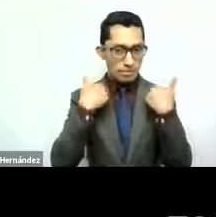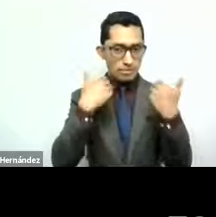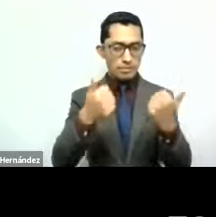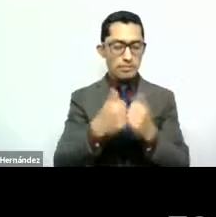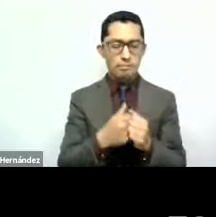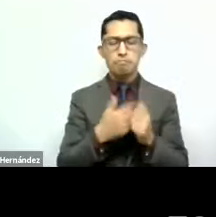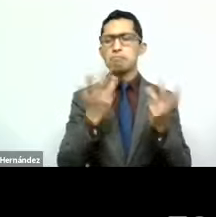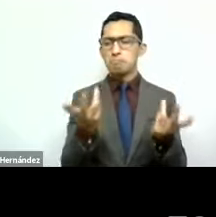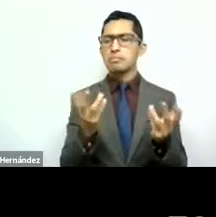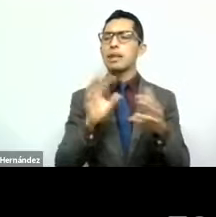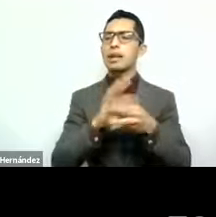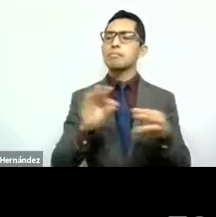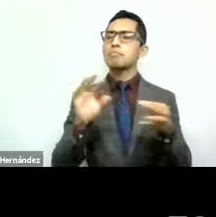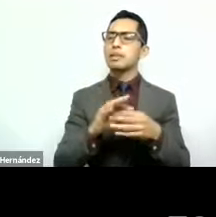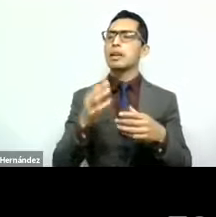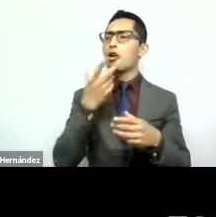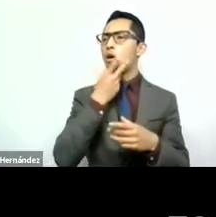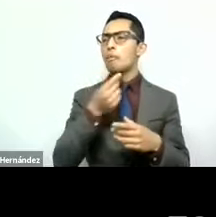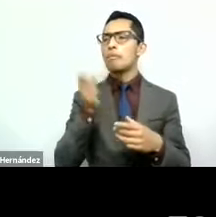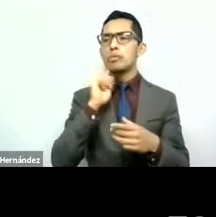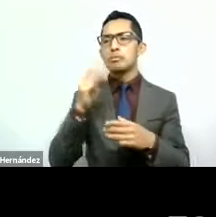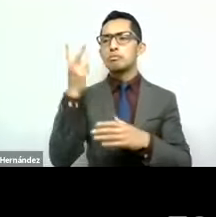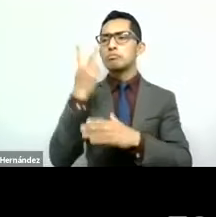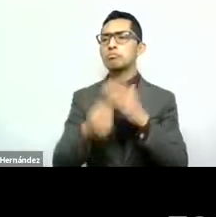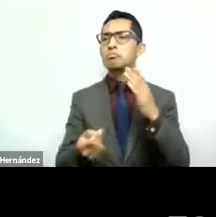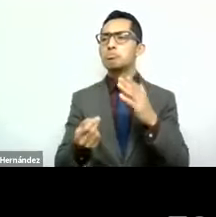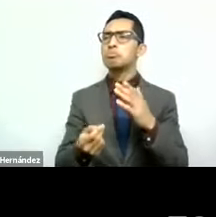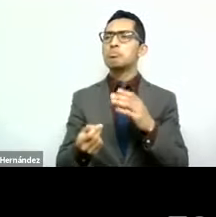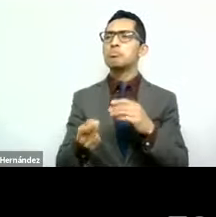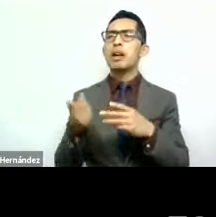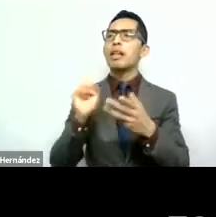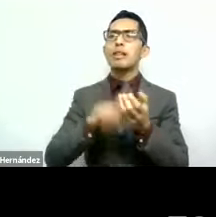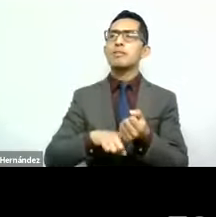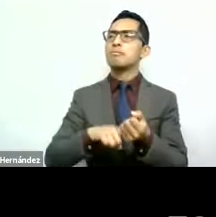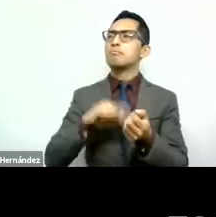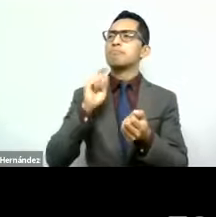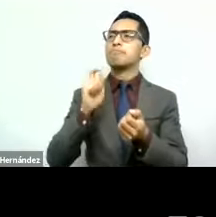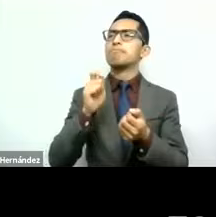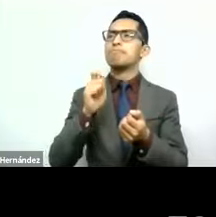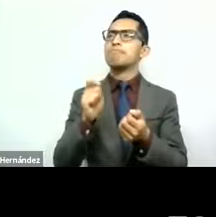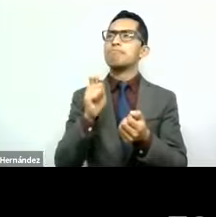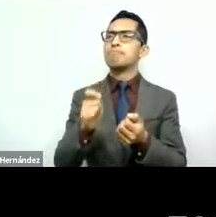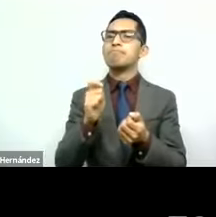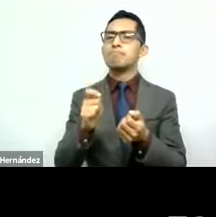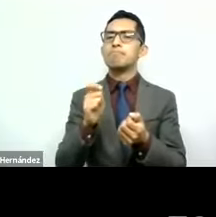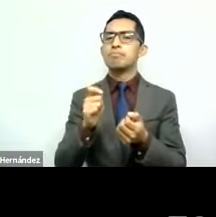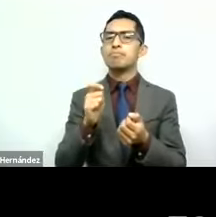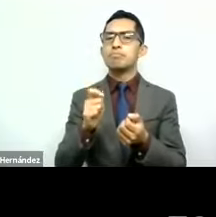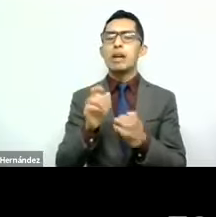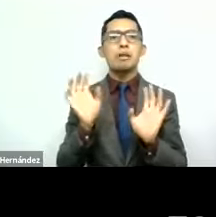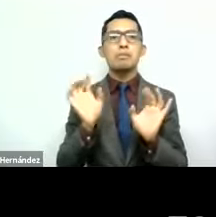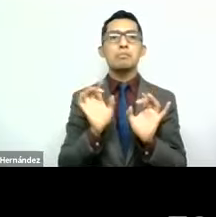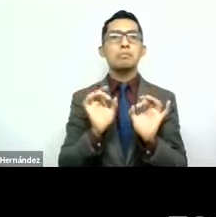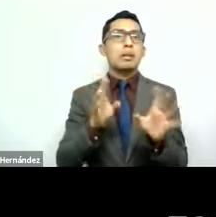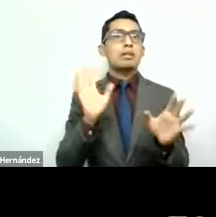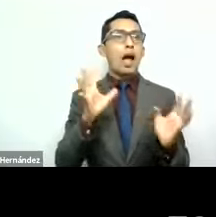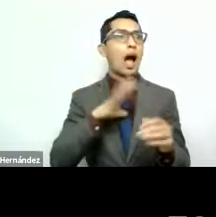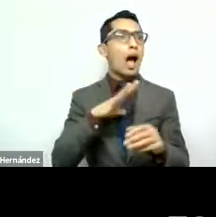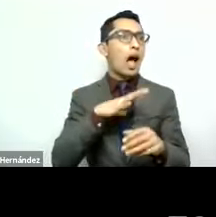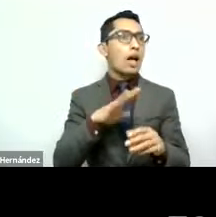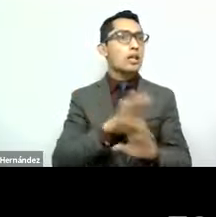de género como algo, como una cuestión que haya nacido de la nada. En